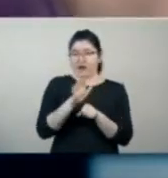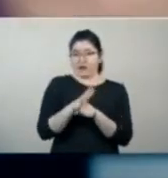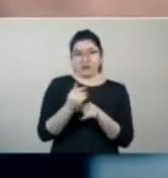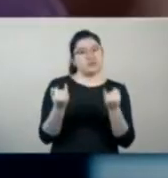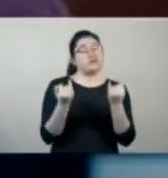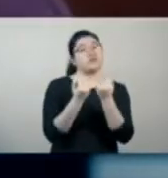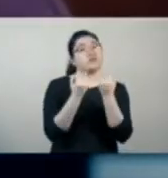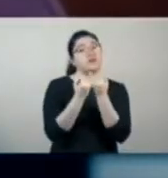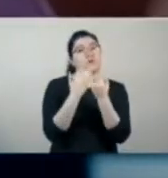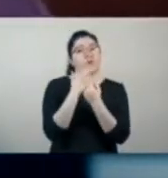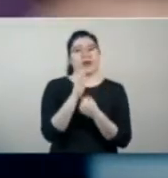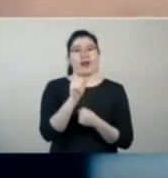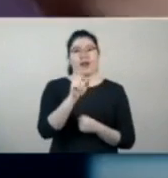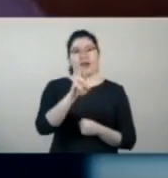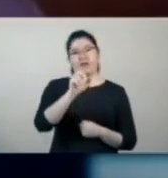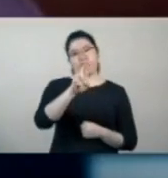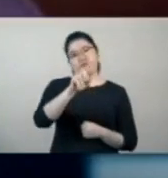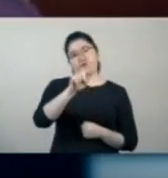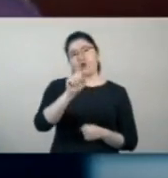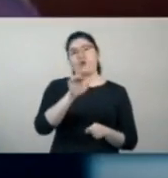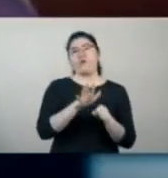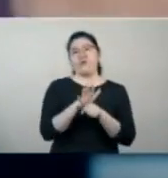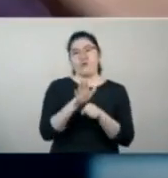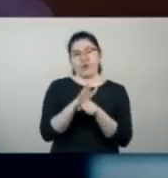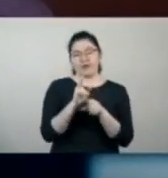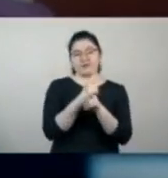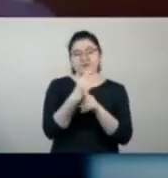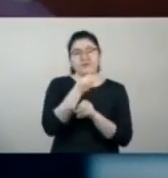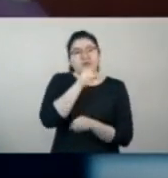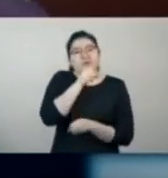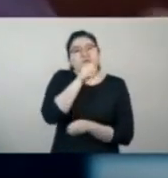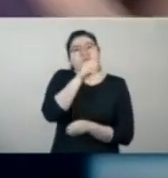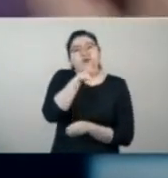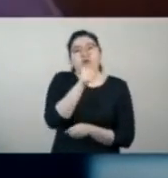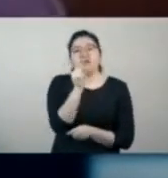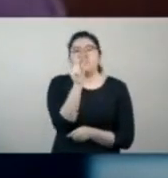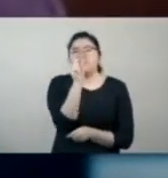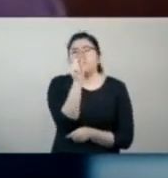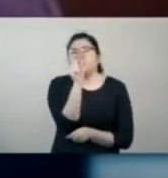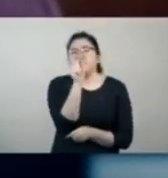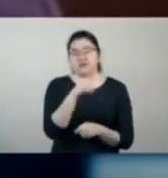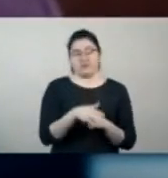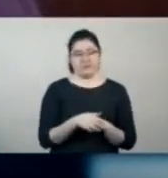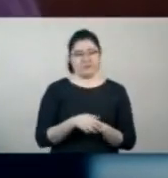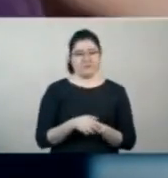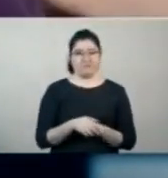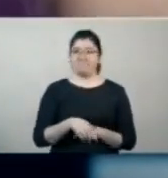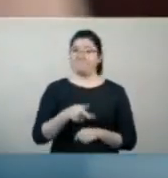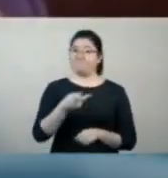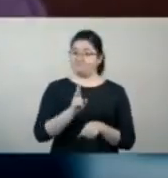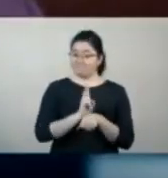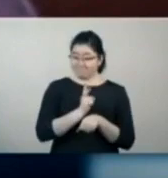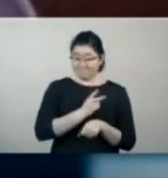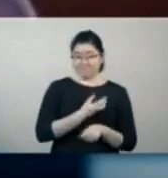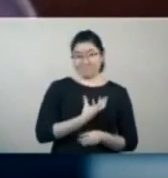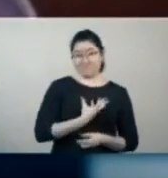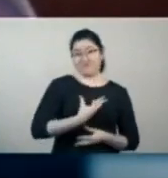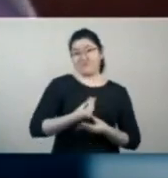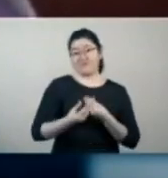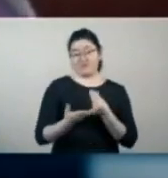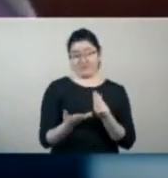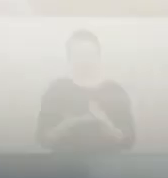sino los aerosoles, los que no se ven, los que transmiten el virus. Pero por fortuna se pueden parar con